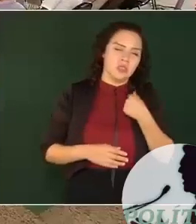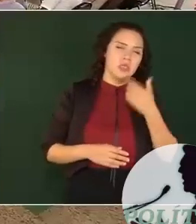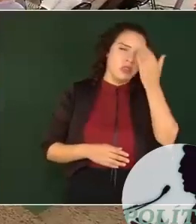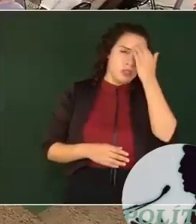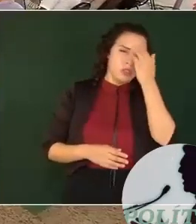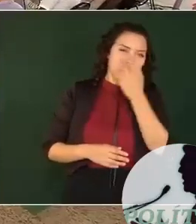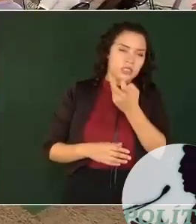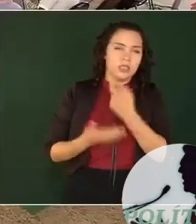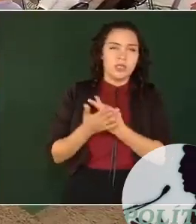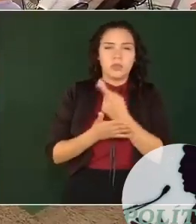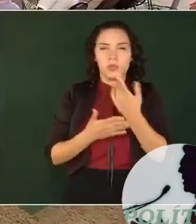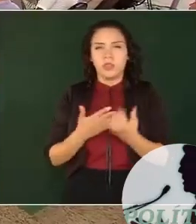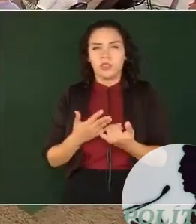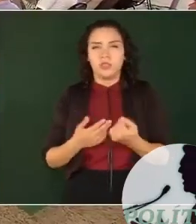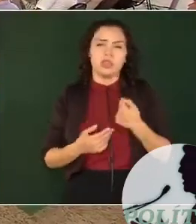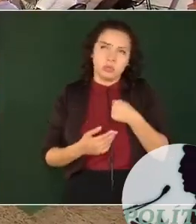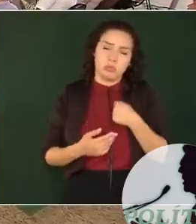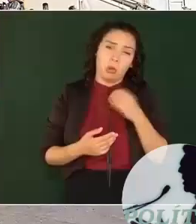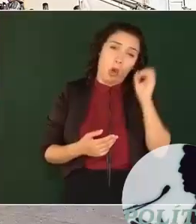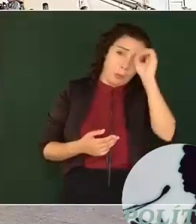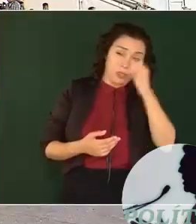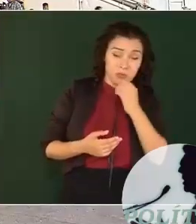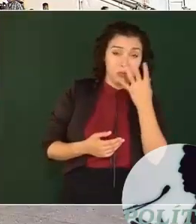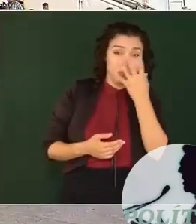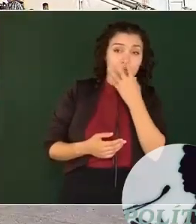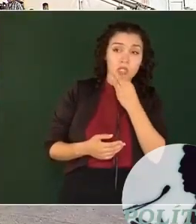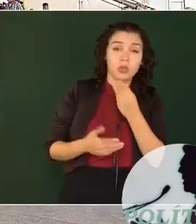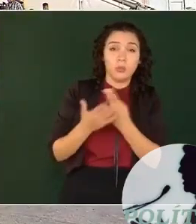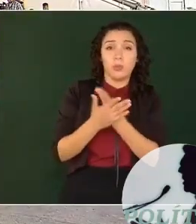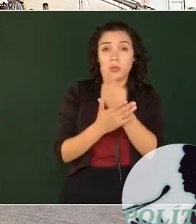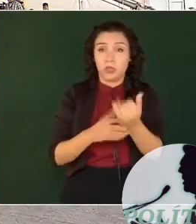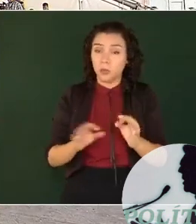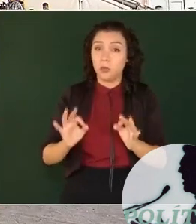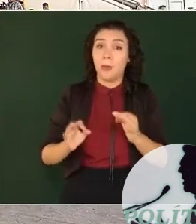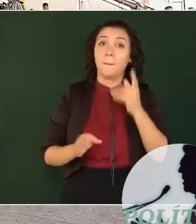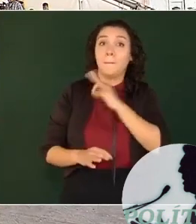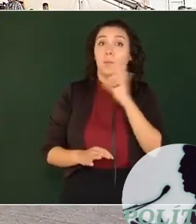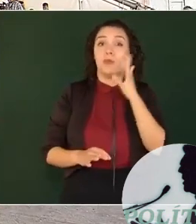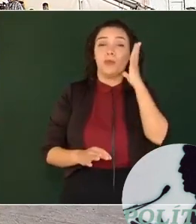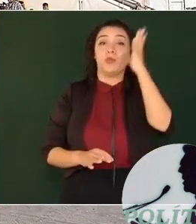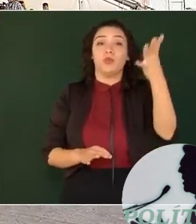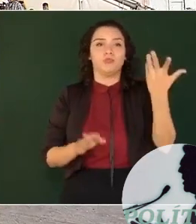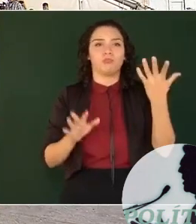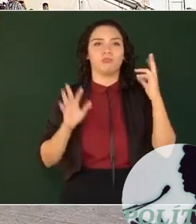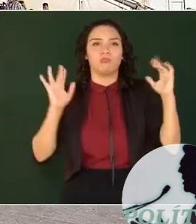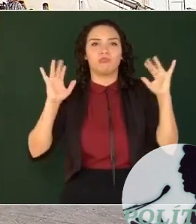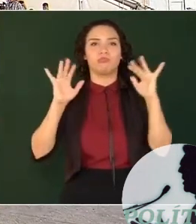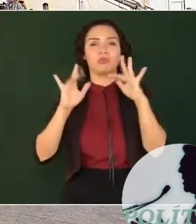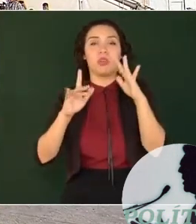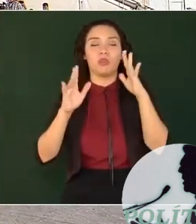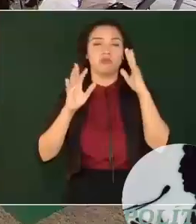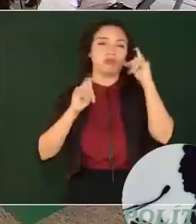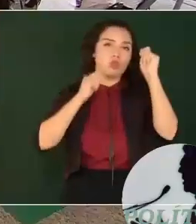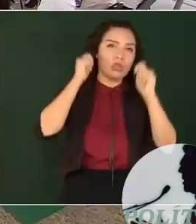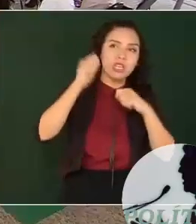proyecto, creo que es un gran proyecto que daría una proyección turística y una vocación de trabajo,